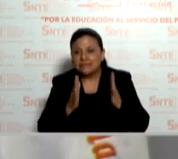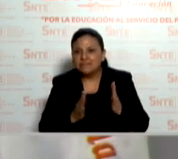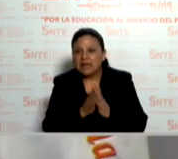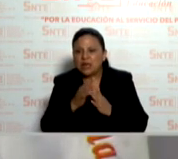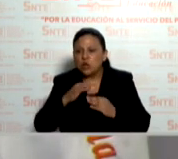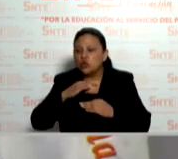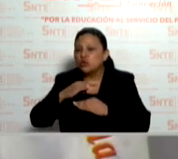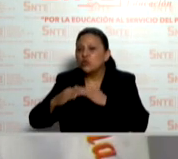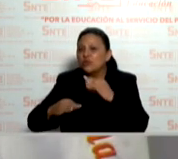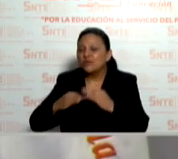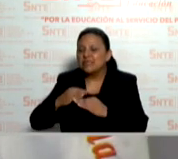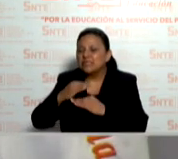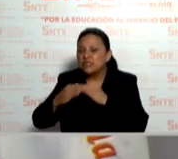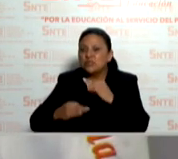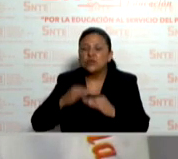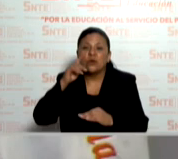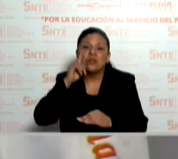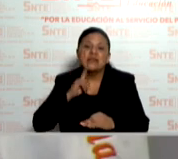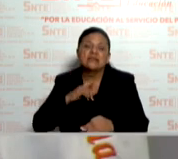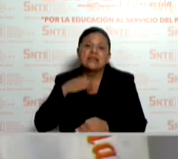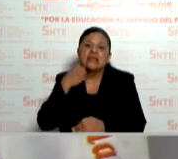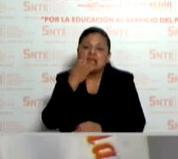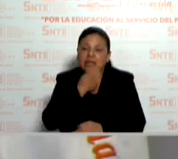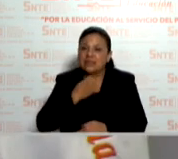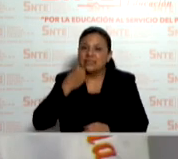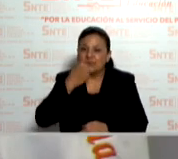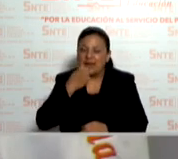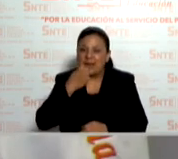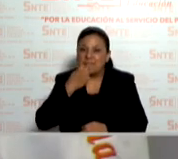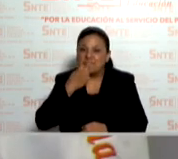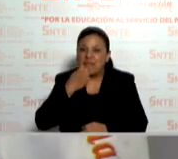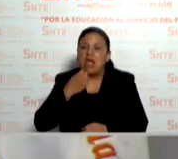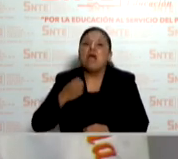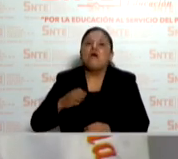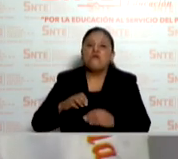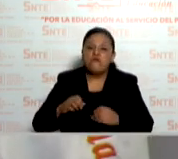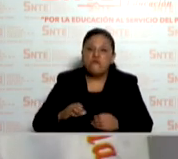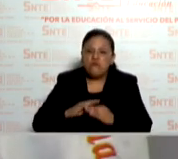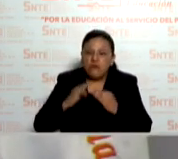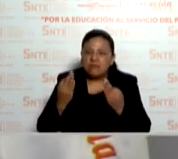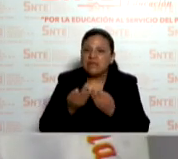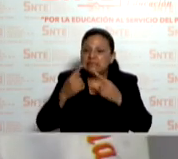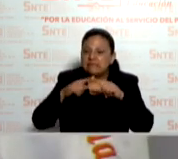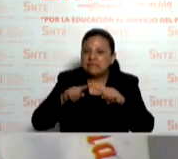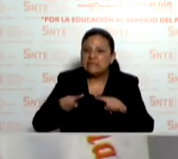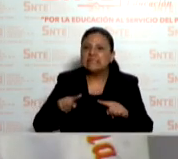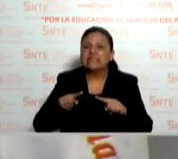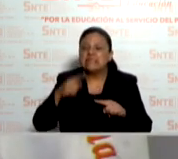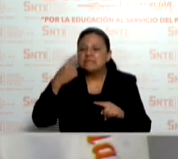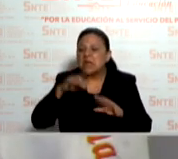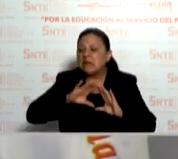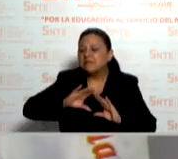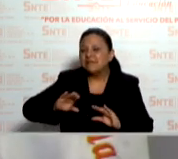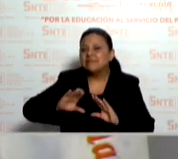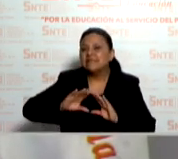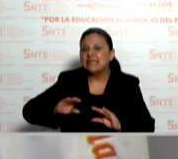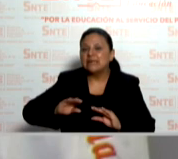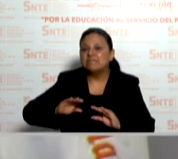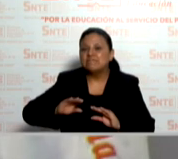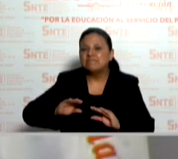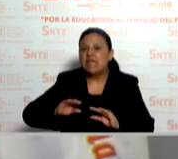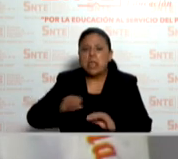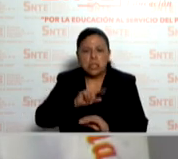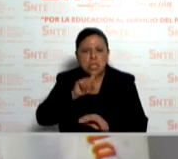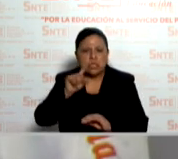escuela, buenas prácticas e innovación en la docencia, hemos podido dar testimonio del trabajo posterior a la pandemia